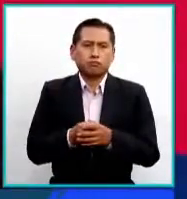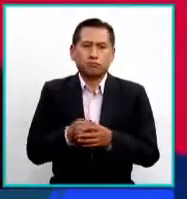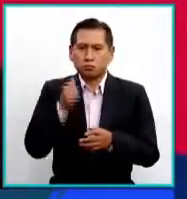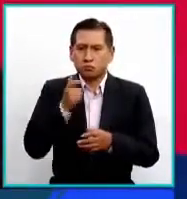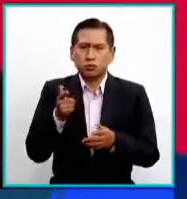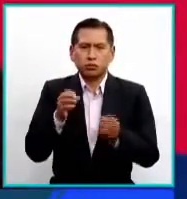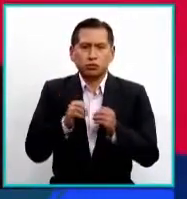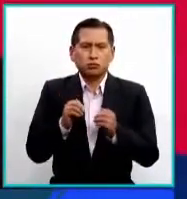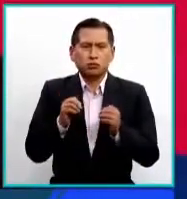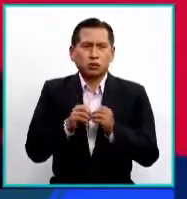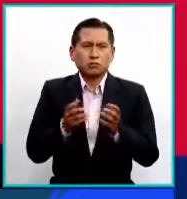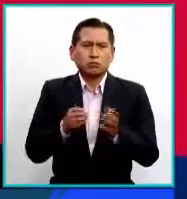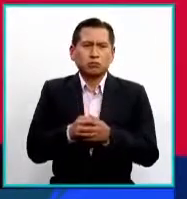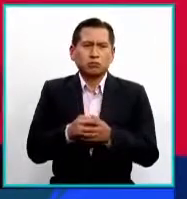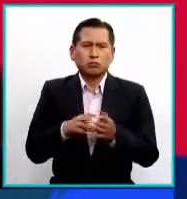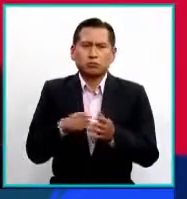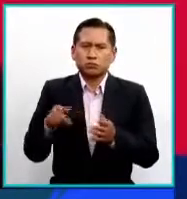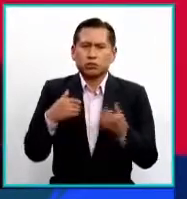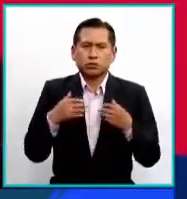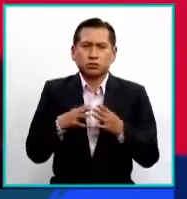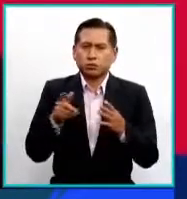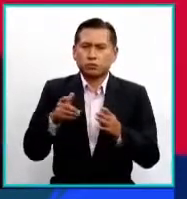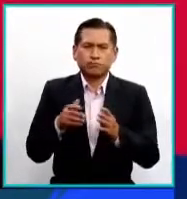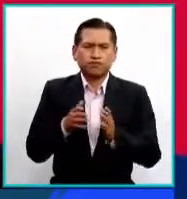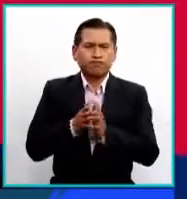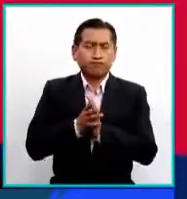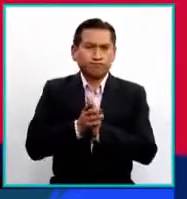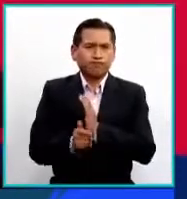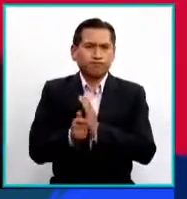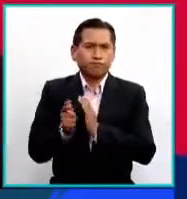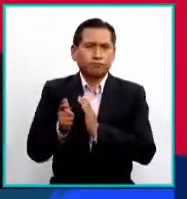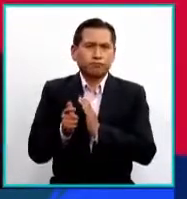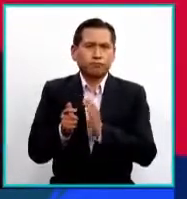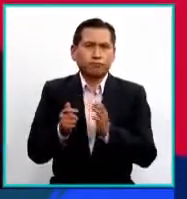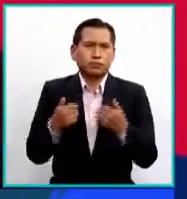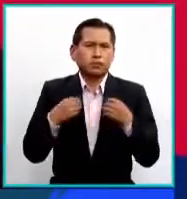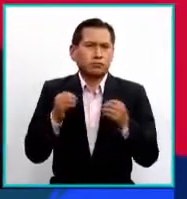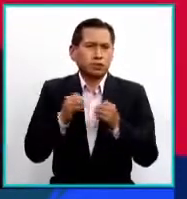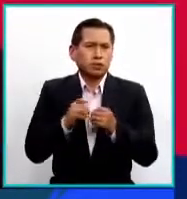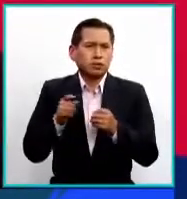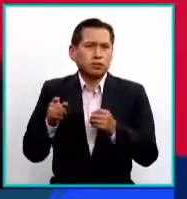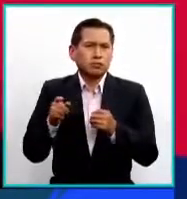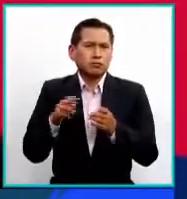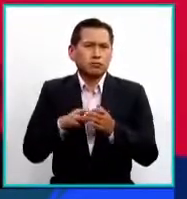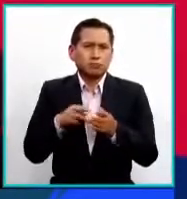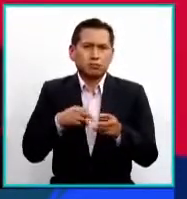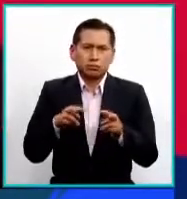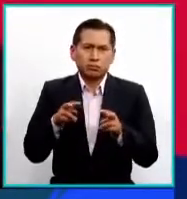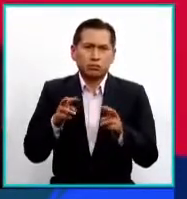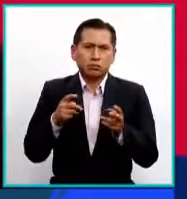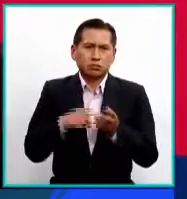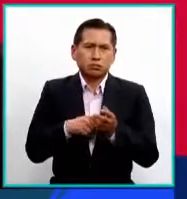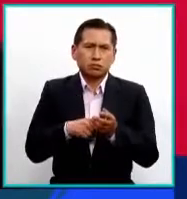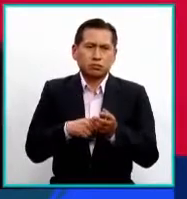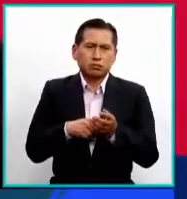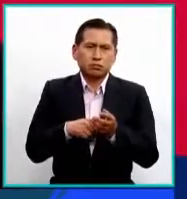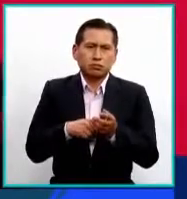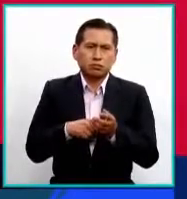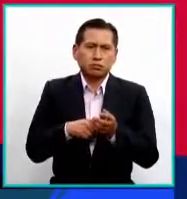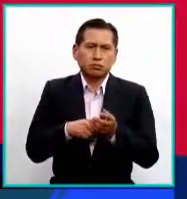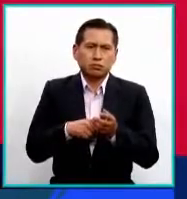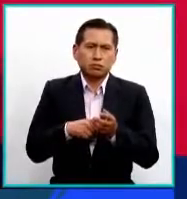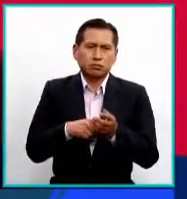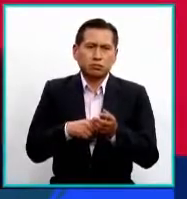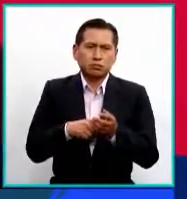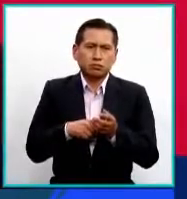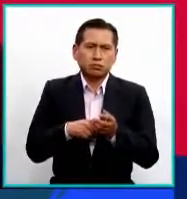mujer, tal vez como que con mucha capacidad y llegó pues a este taller que hicimos Ceviche Mixto, del que salió Ceviche Mixto. Y